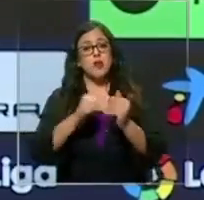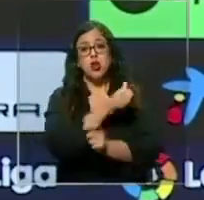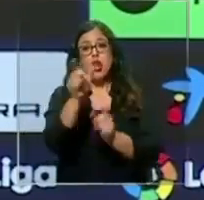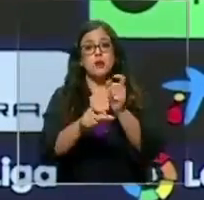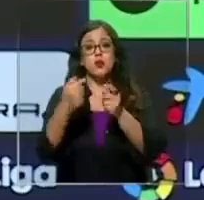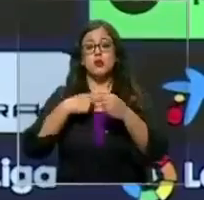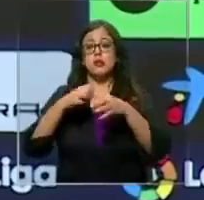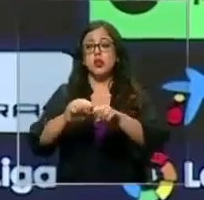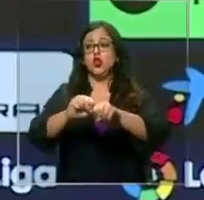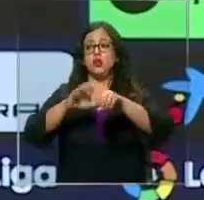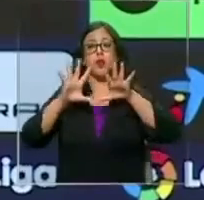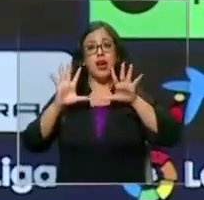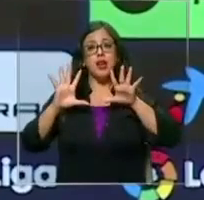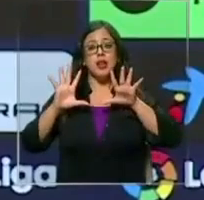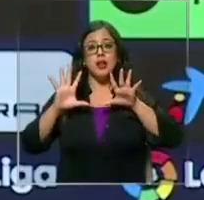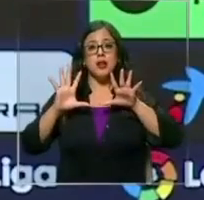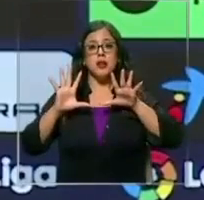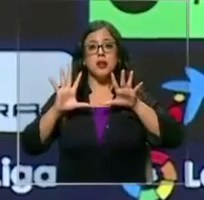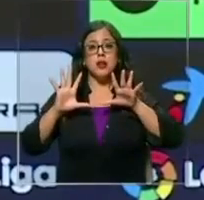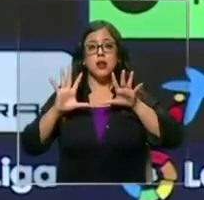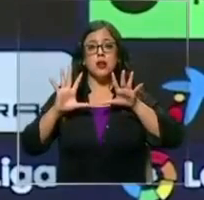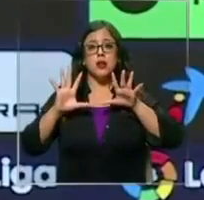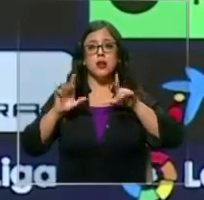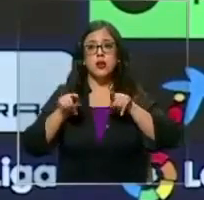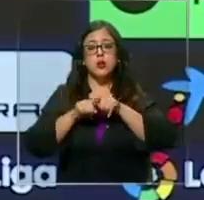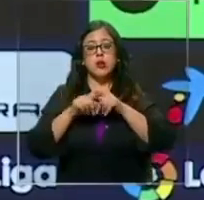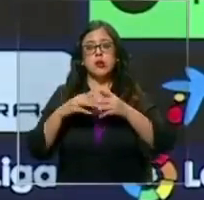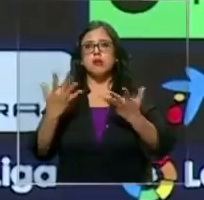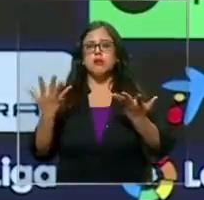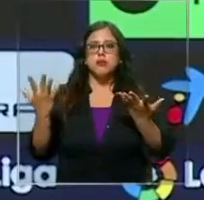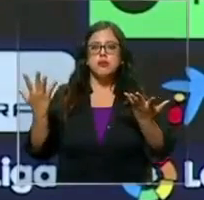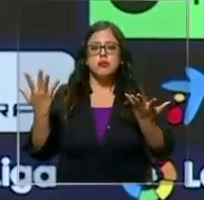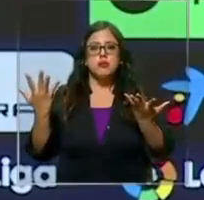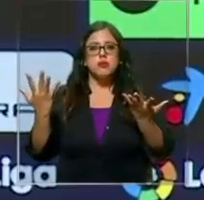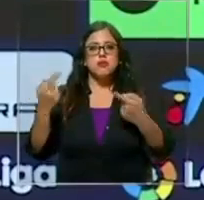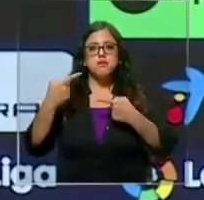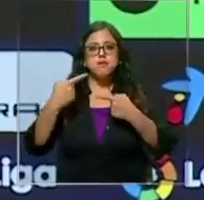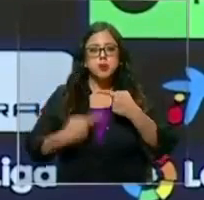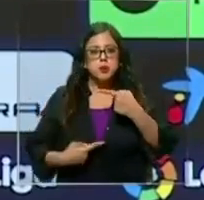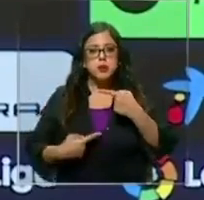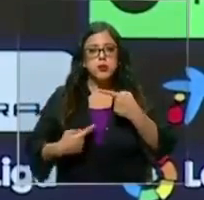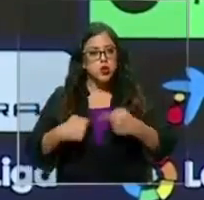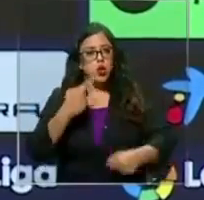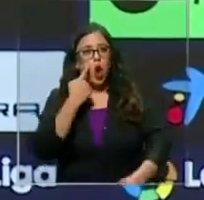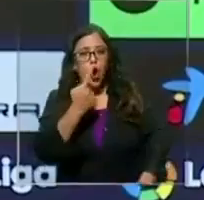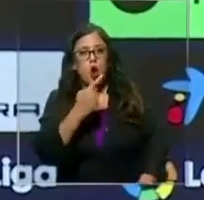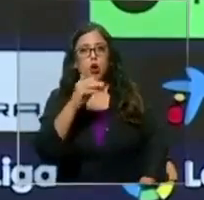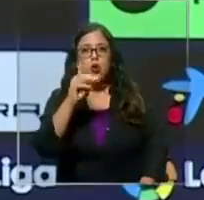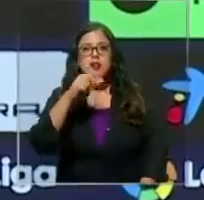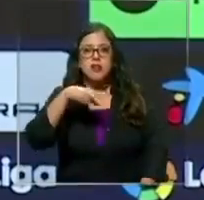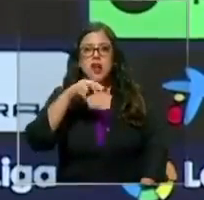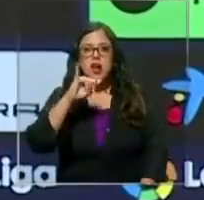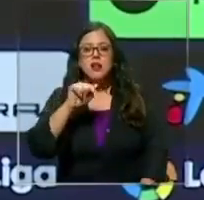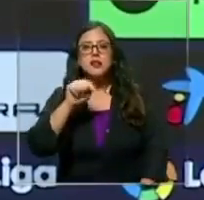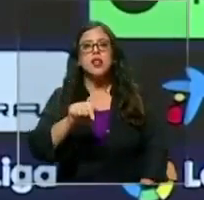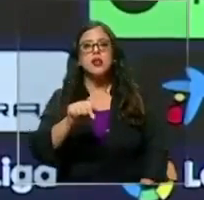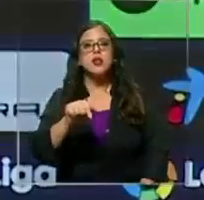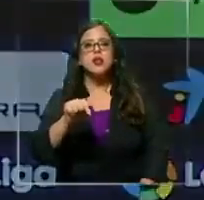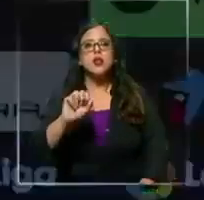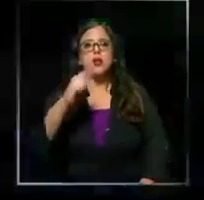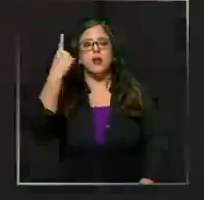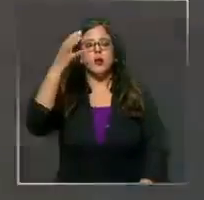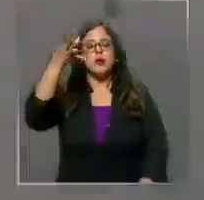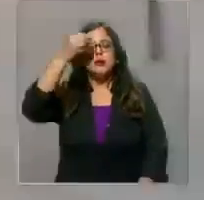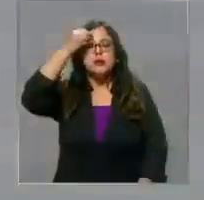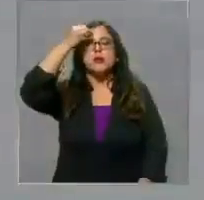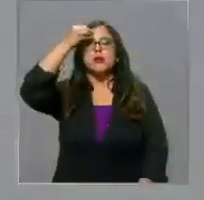estoy impactado. Estoy un poco en estado de shock, ¿no? Conociendo a Dani, pues la verdad que esto es lo primero que me viene a la